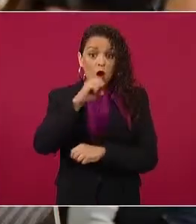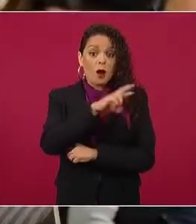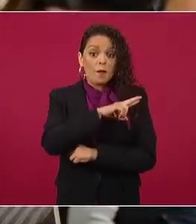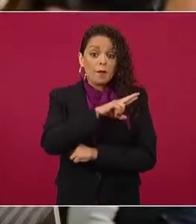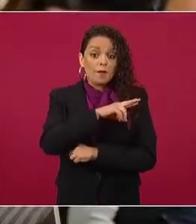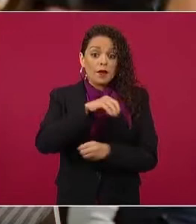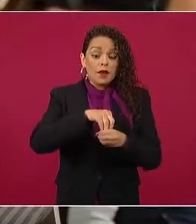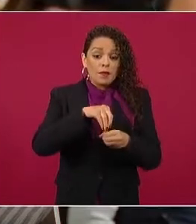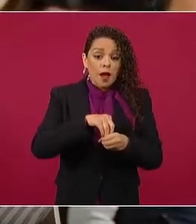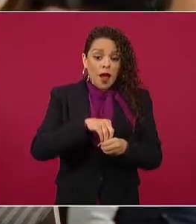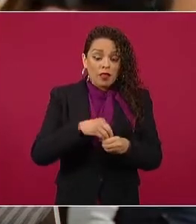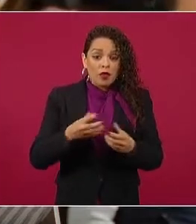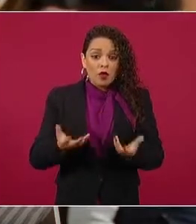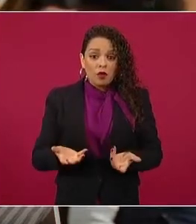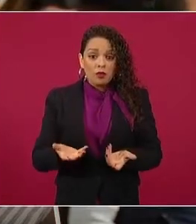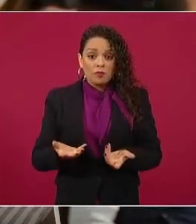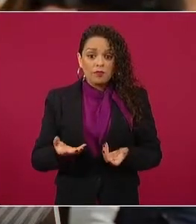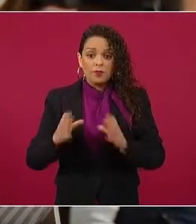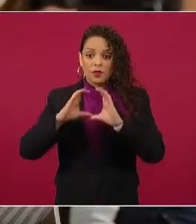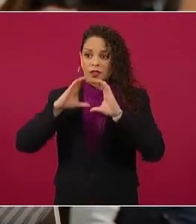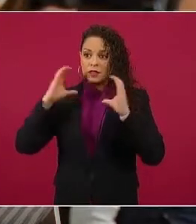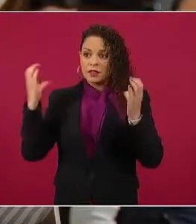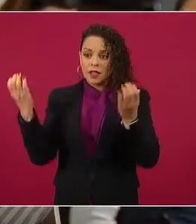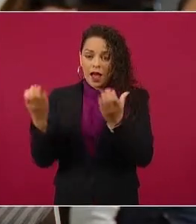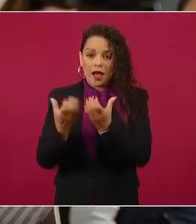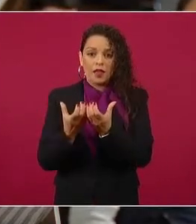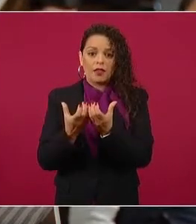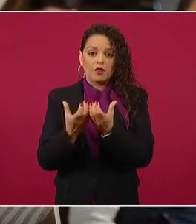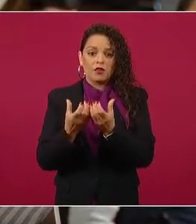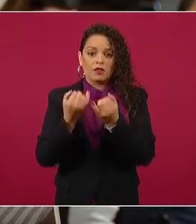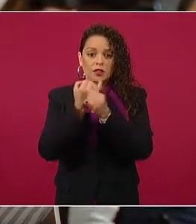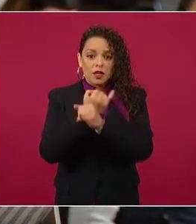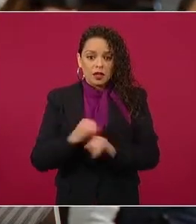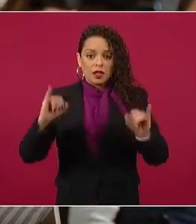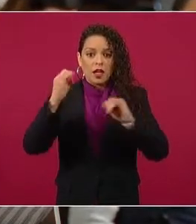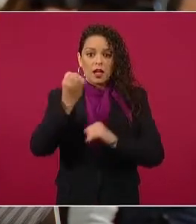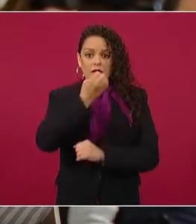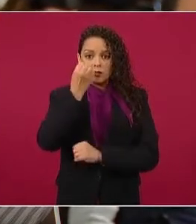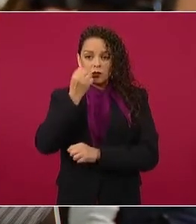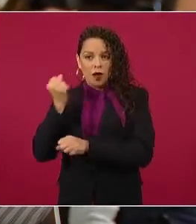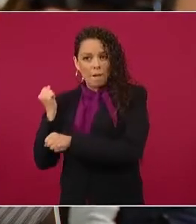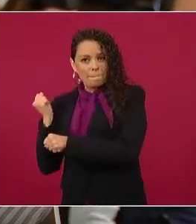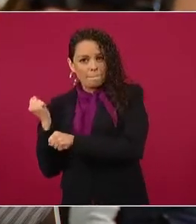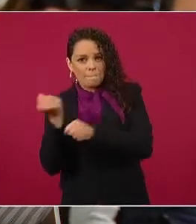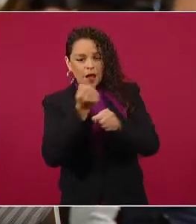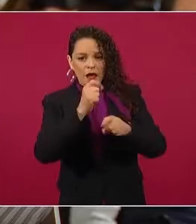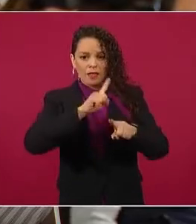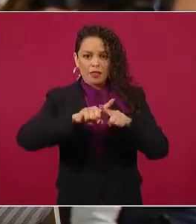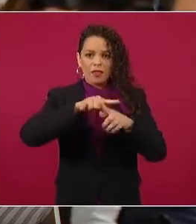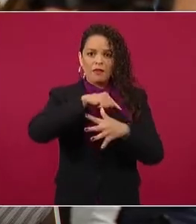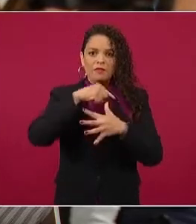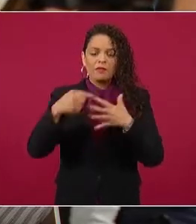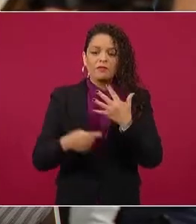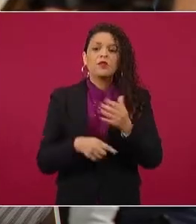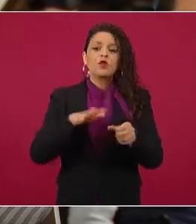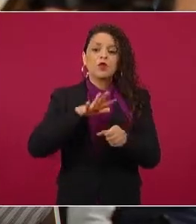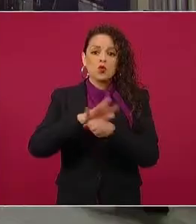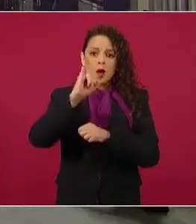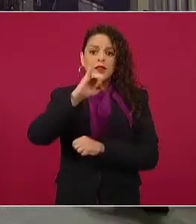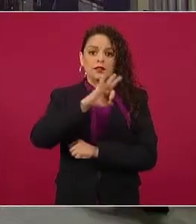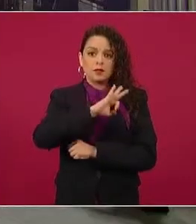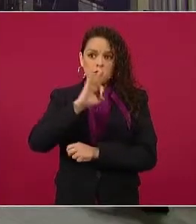con los ERIs, los estadios, la inauguración de las escuelas de béisbol, todo esto, ¿qué eventos van a ser públicos y cuáles